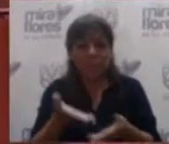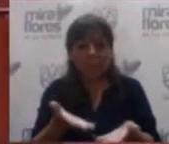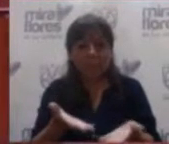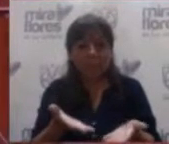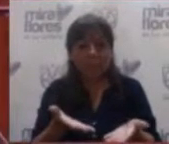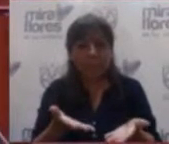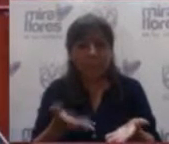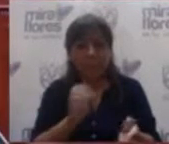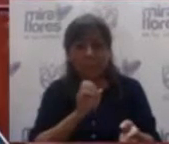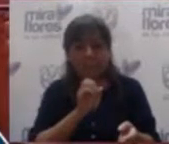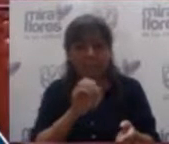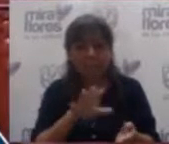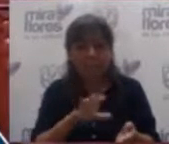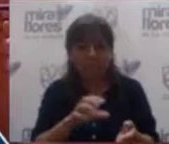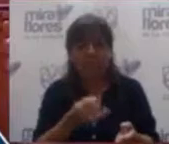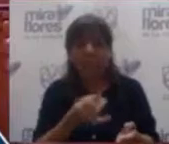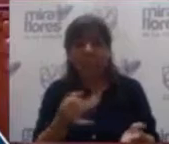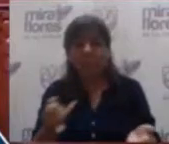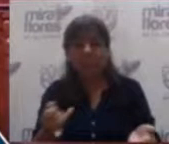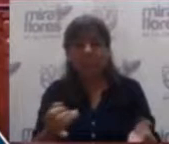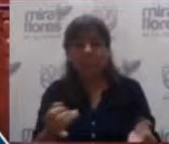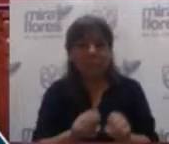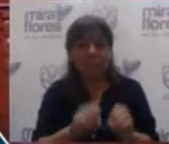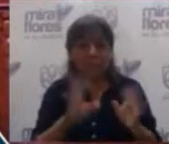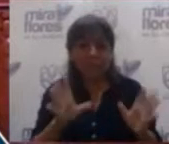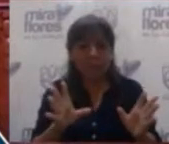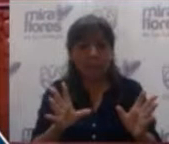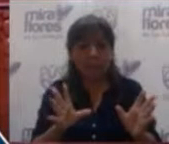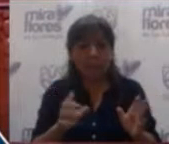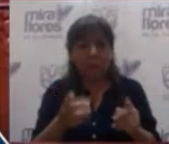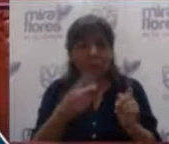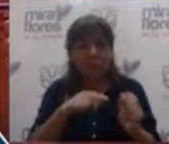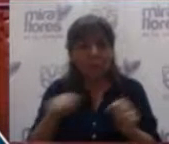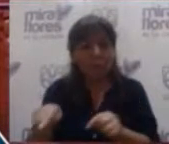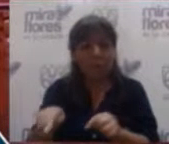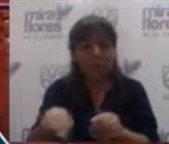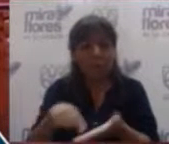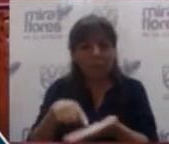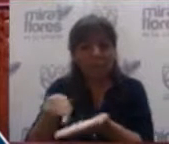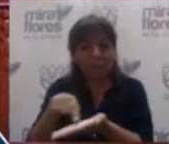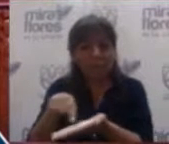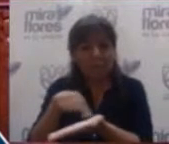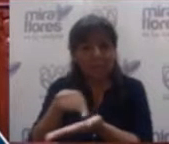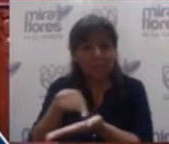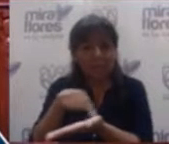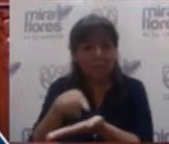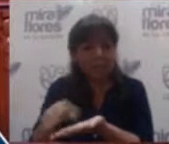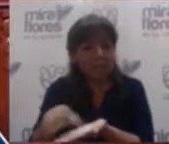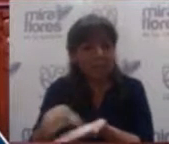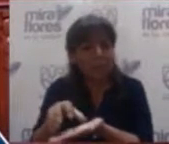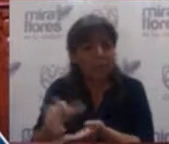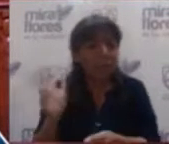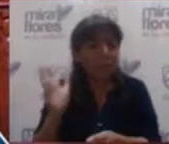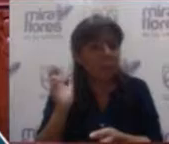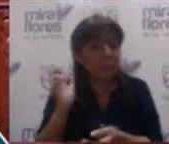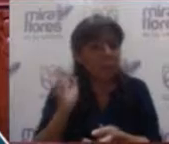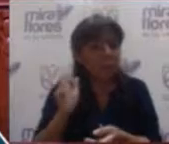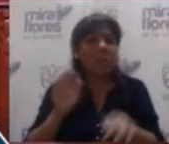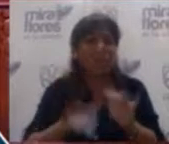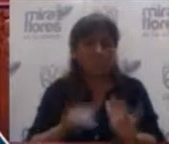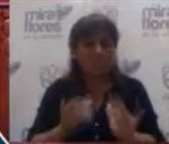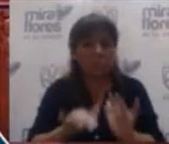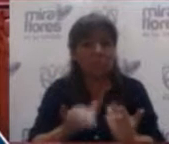se toman las cosas de un audio, se toma tal cual se ha dicho. Y por eso es cuando hay cosas que no son